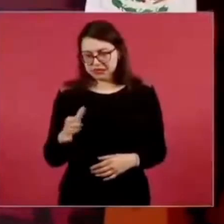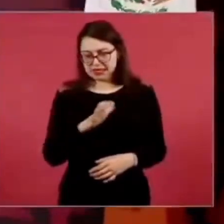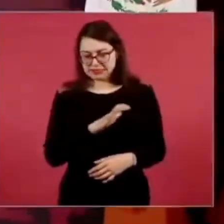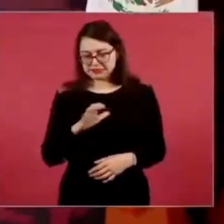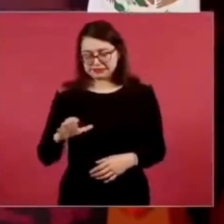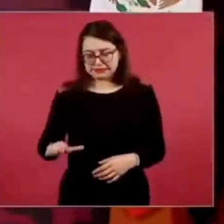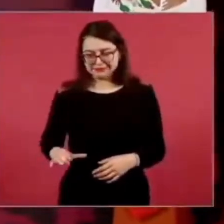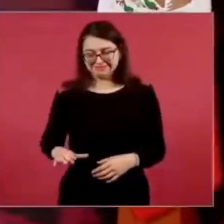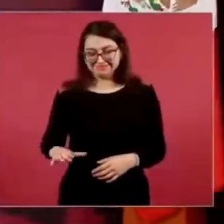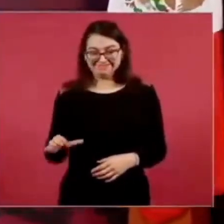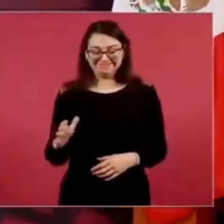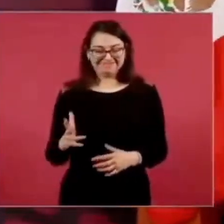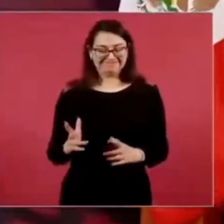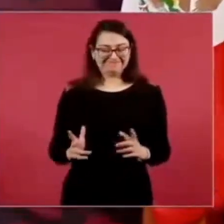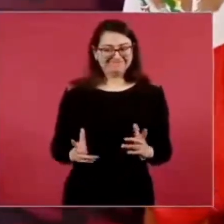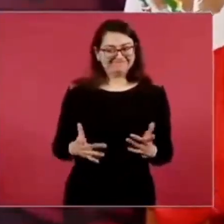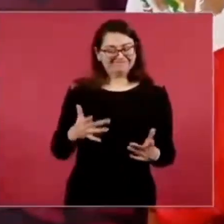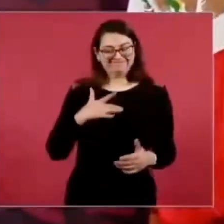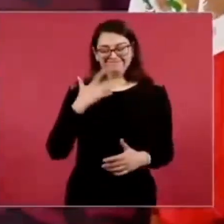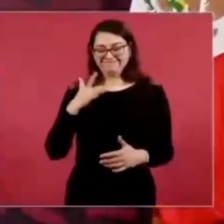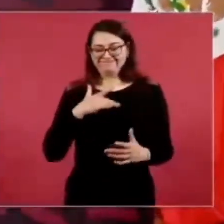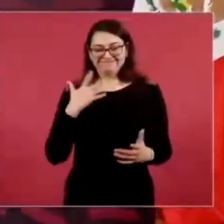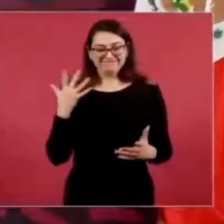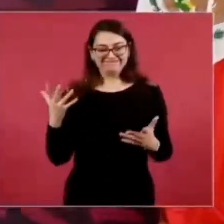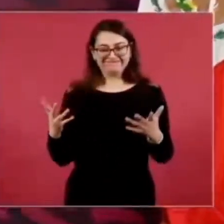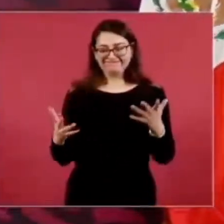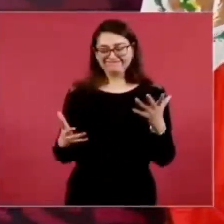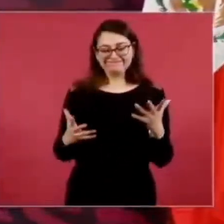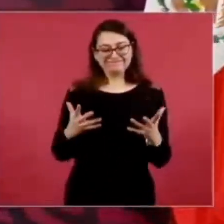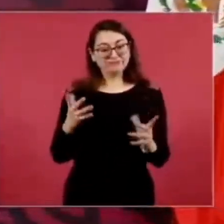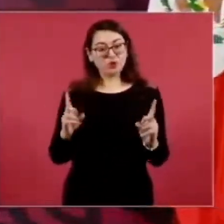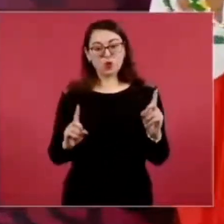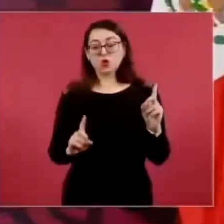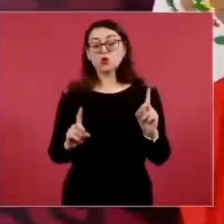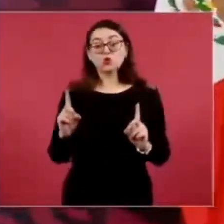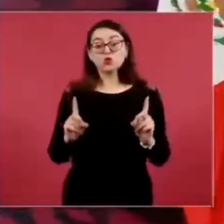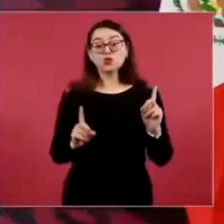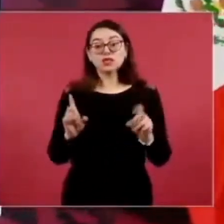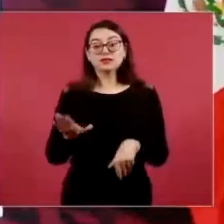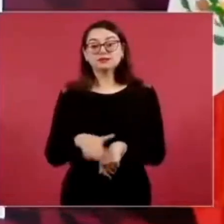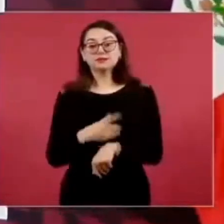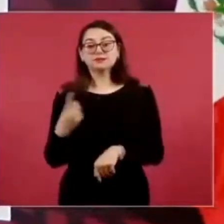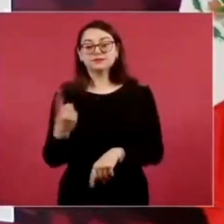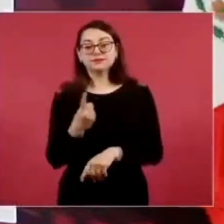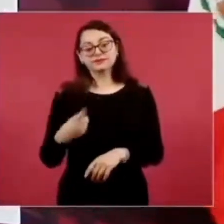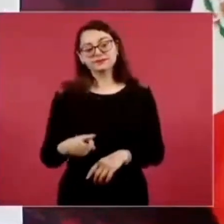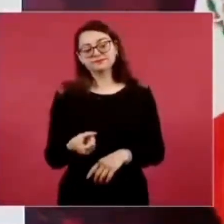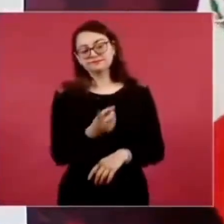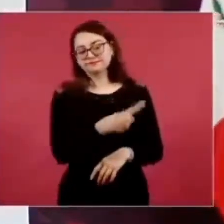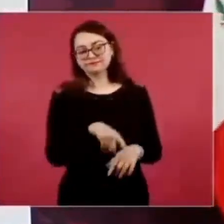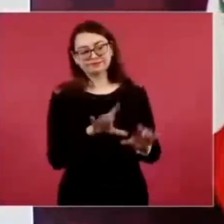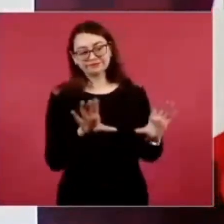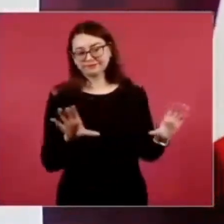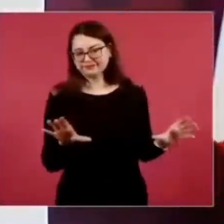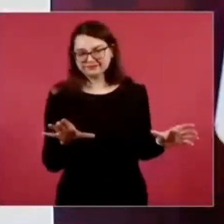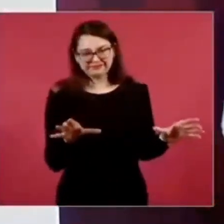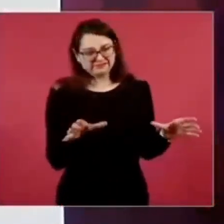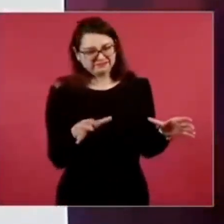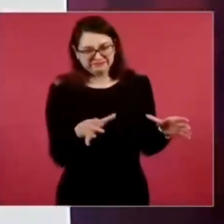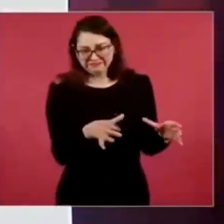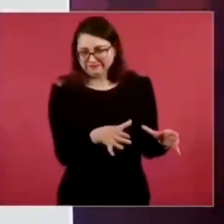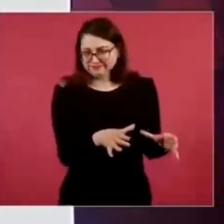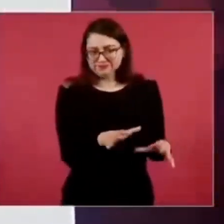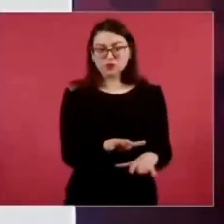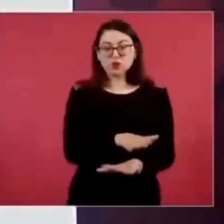politólogos que hablan de que el general no